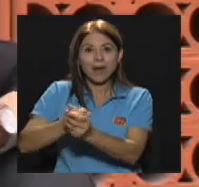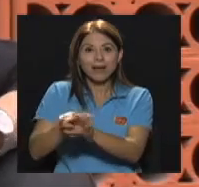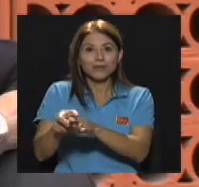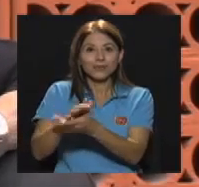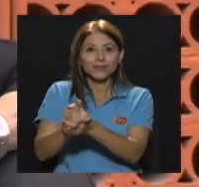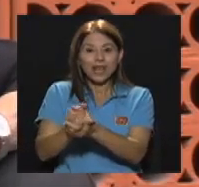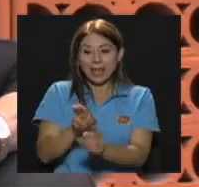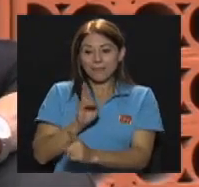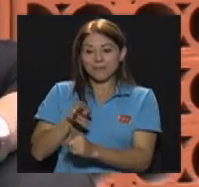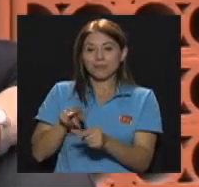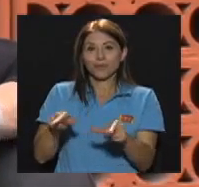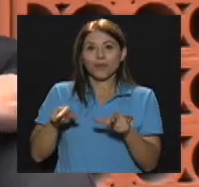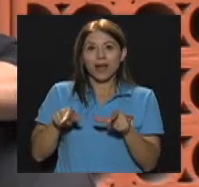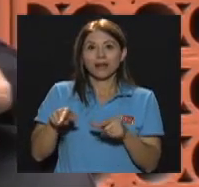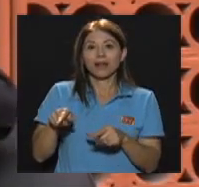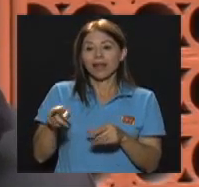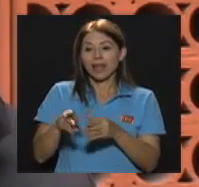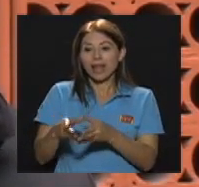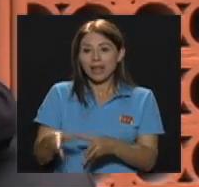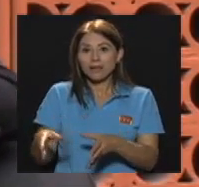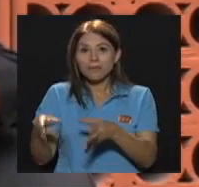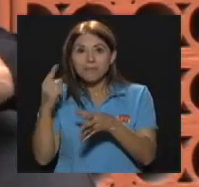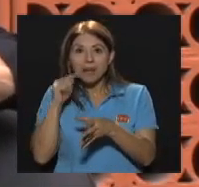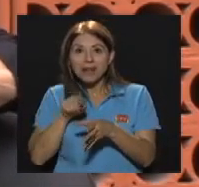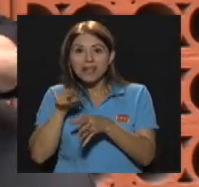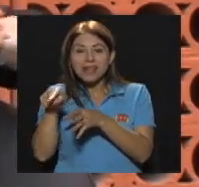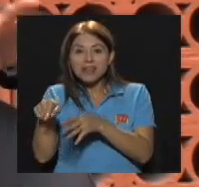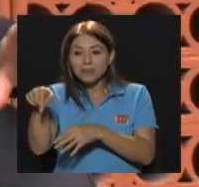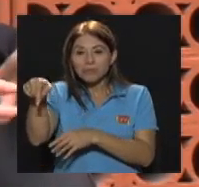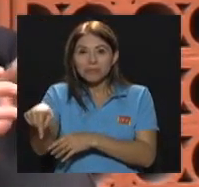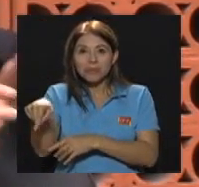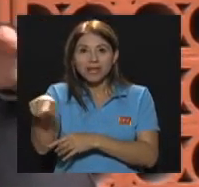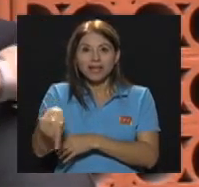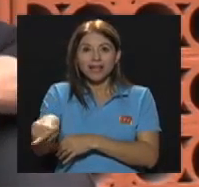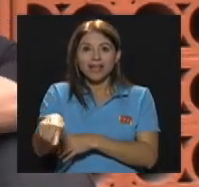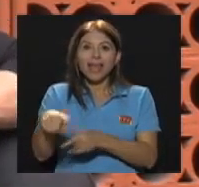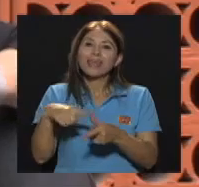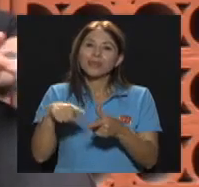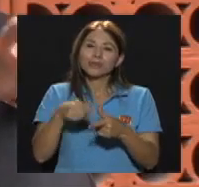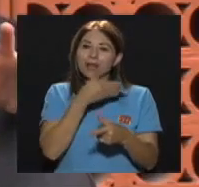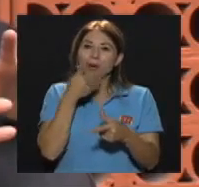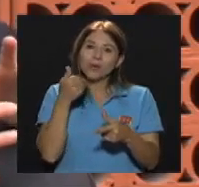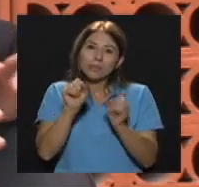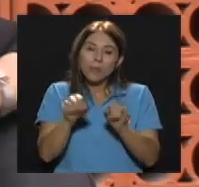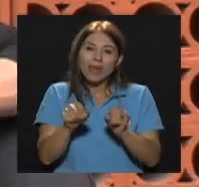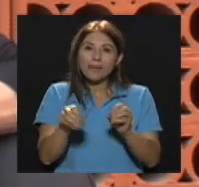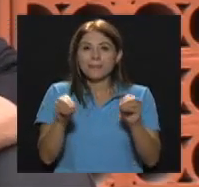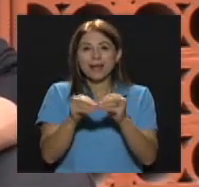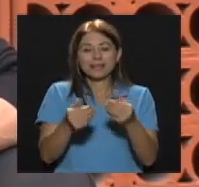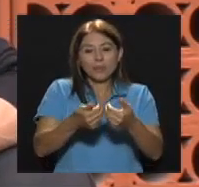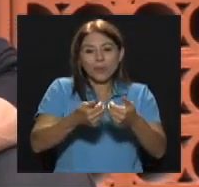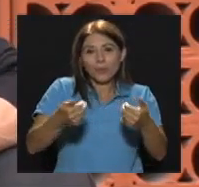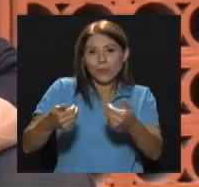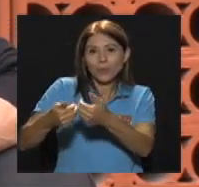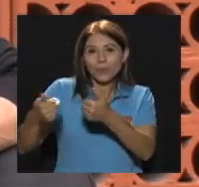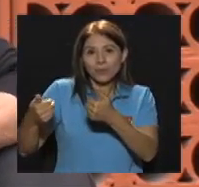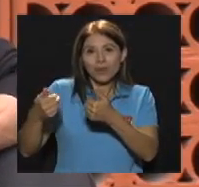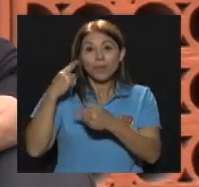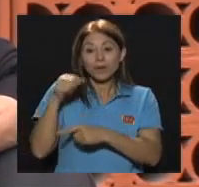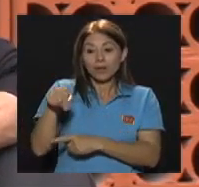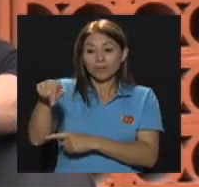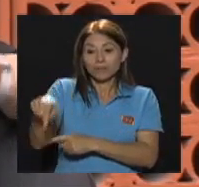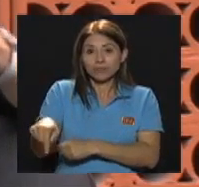las familias son más numerosas, tener el inodoro aparte, entonces no contamina uno la parte